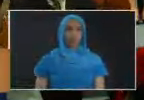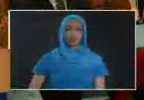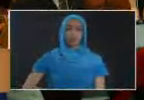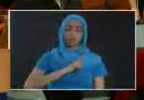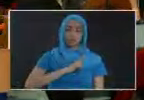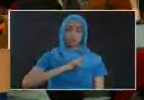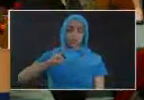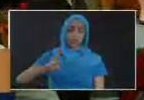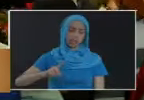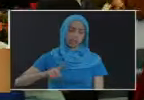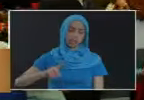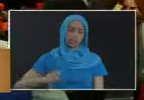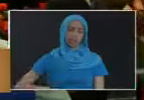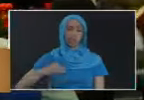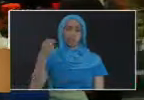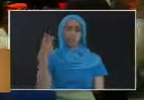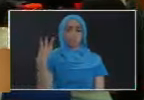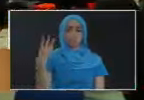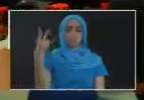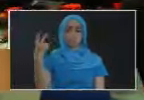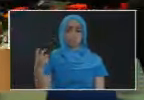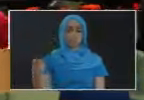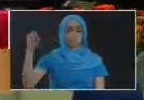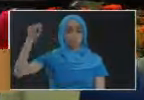Eres tres veces bendito.